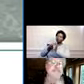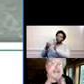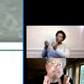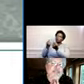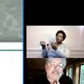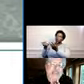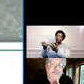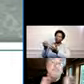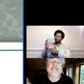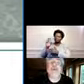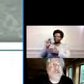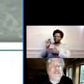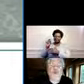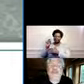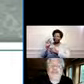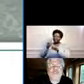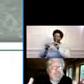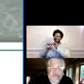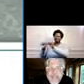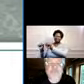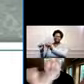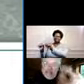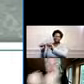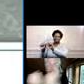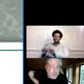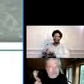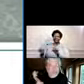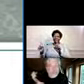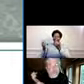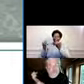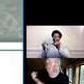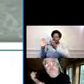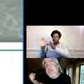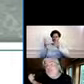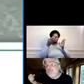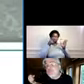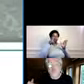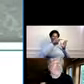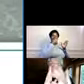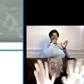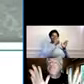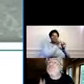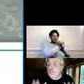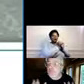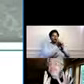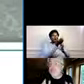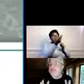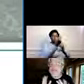cómo. Bueno, eso tal vez funcione, pero no es sostenible. Y de hecho es así como muchas organizaciones lo hacen.